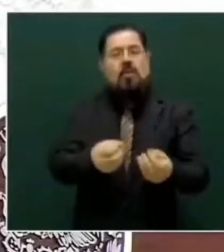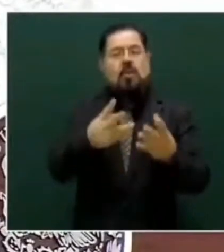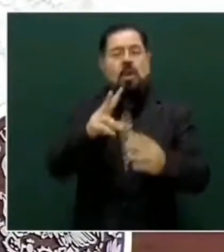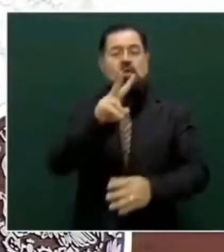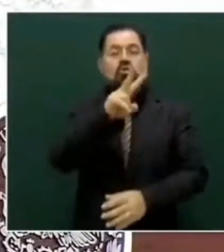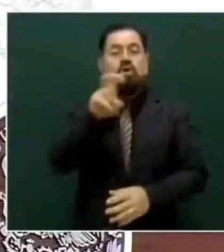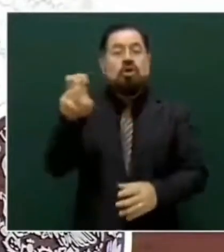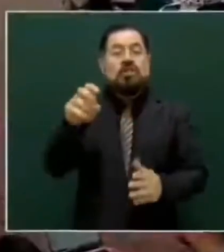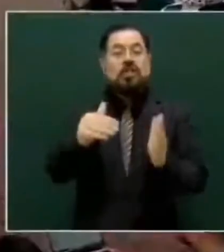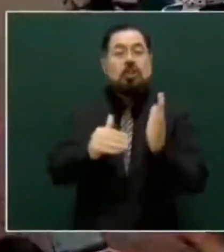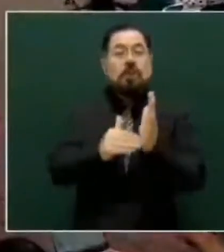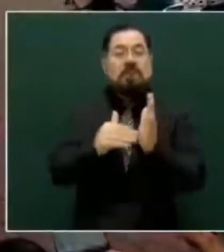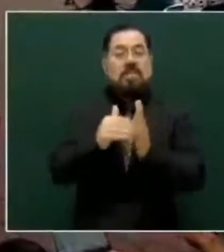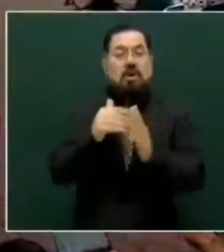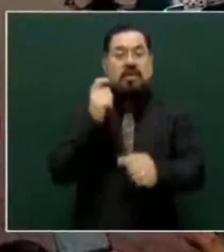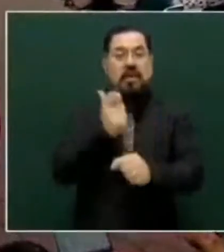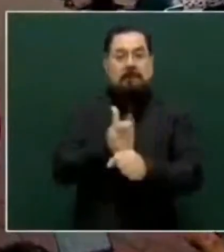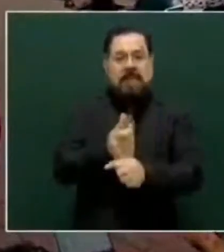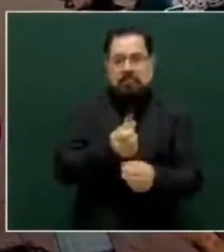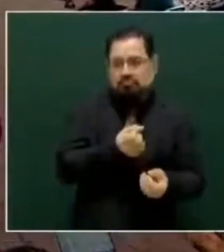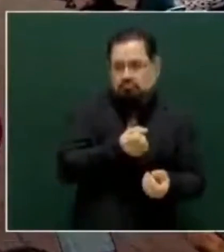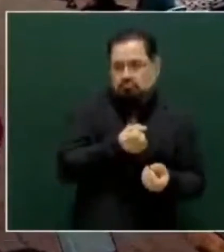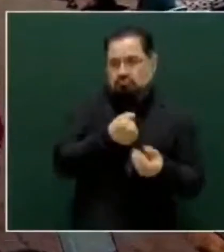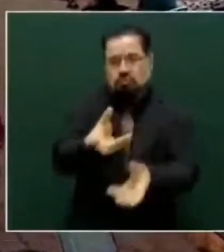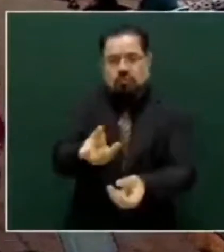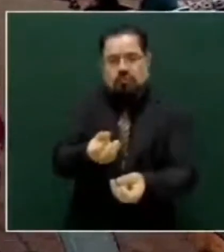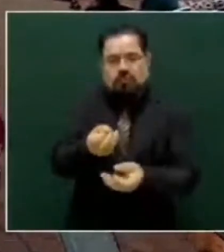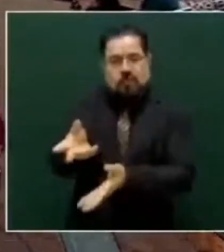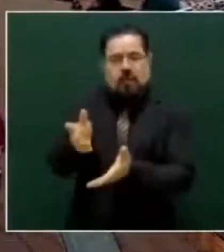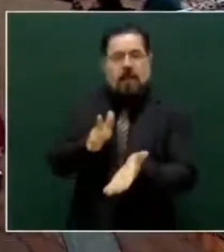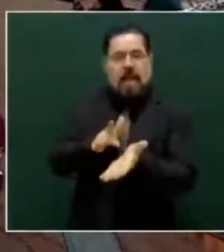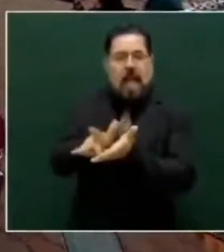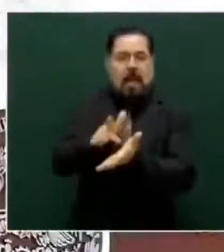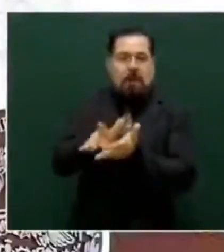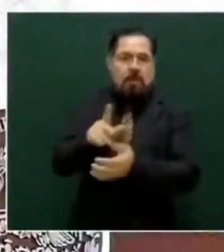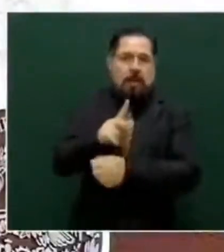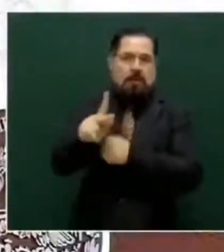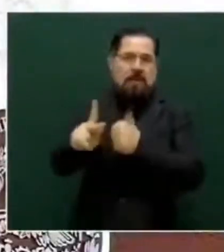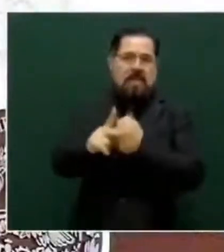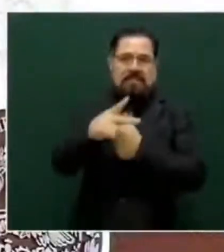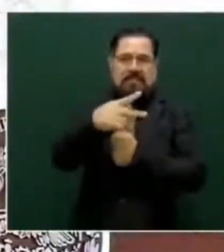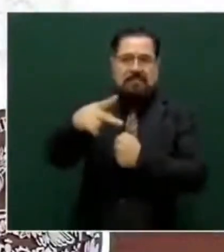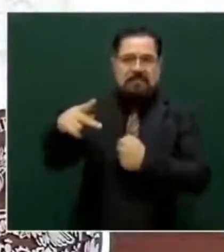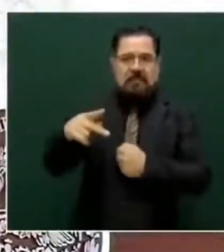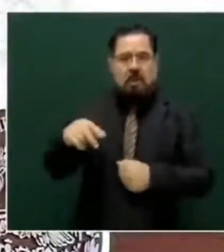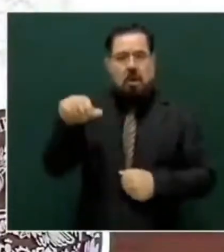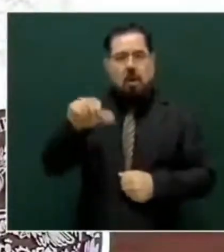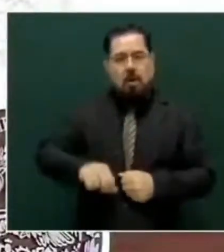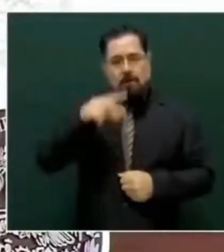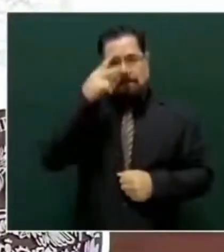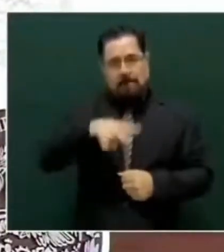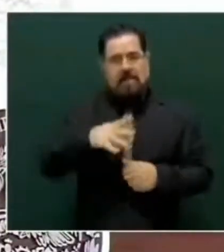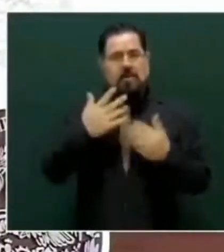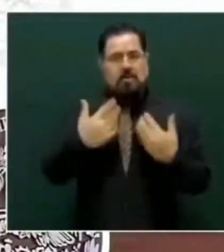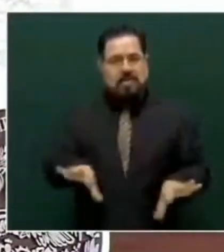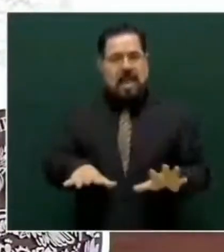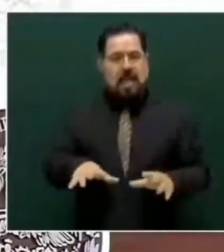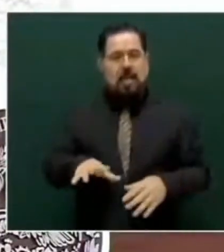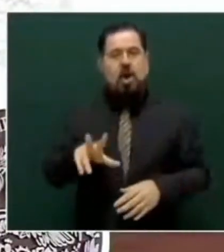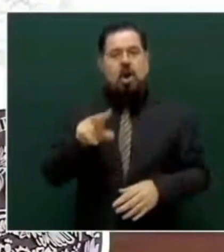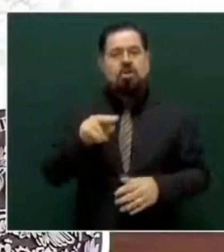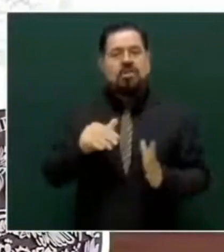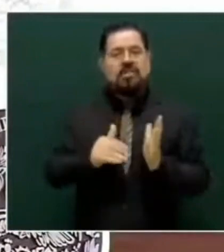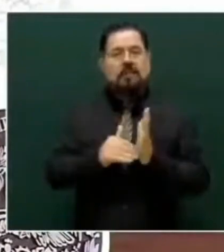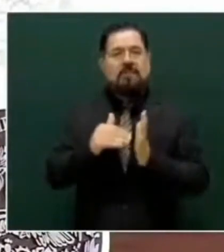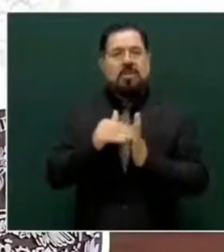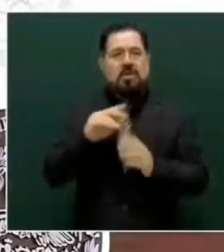millones de pesos para poder apoyar a estos países. Esa es la idea. Hoy México ya está invirtiendo 80 millones de